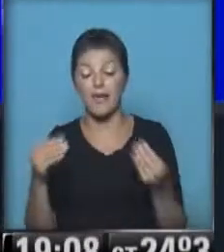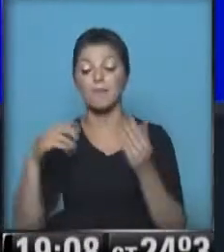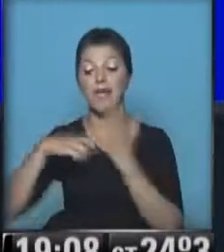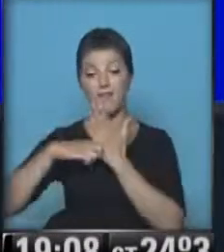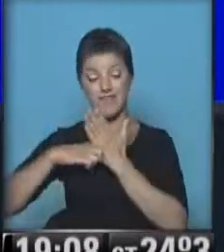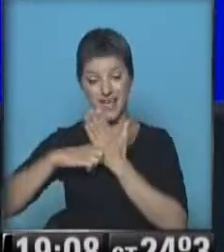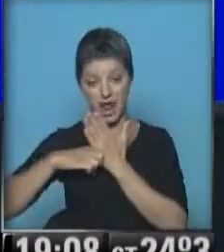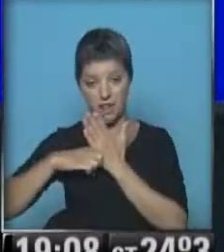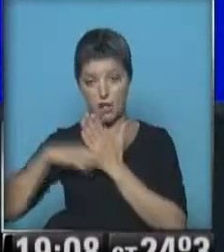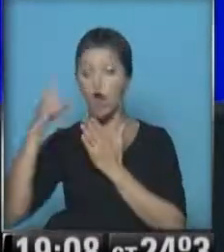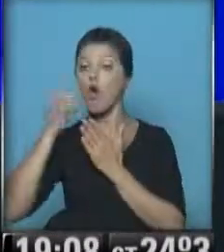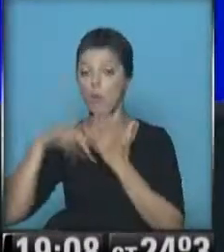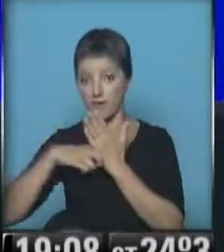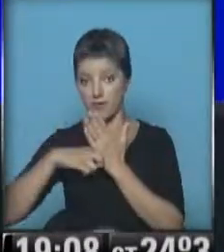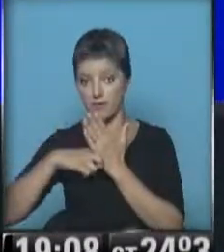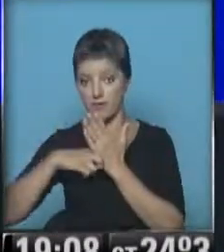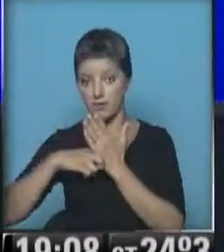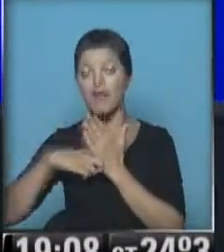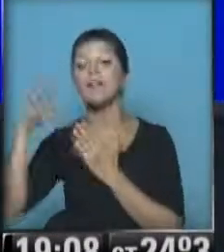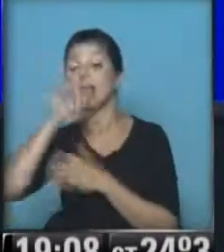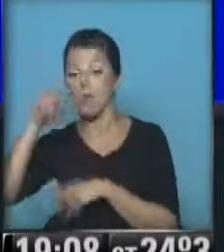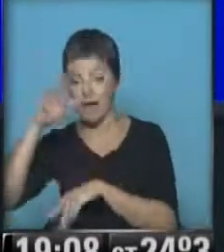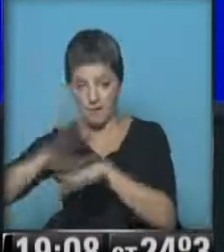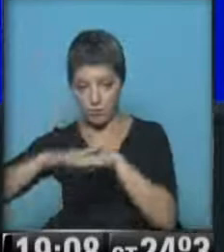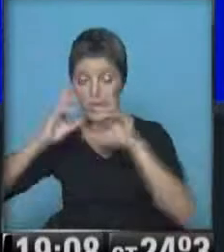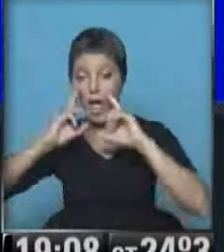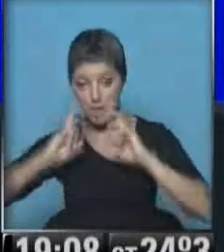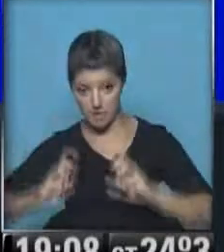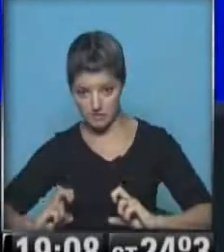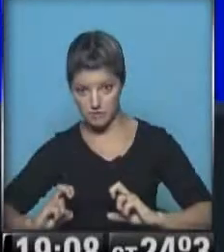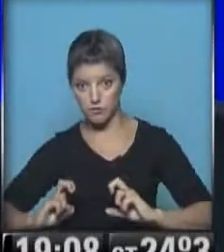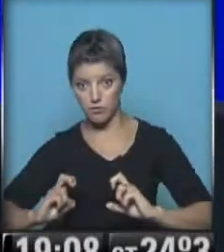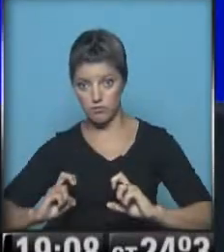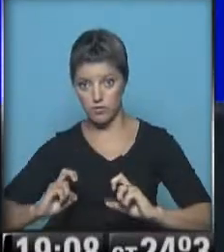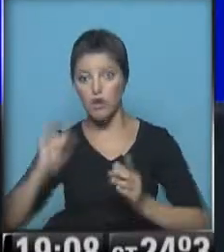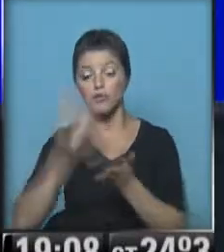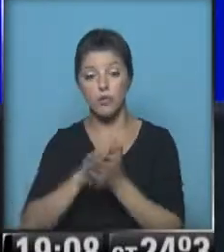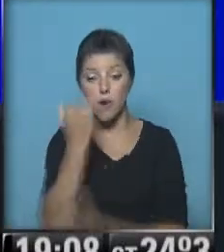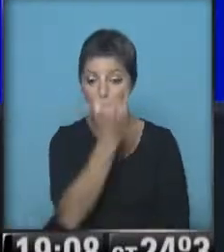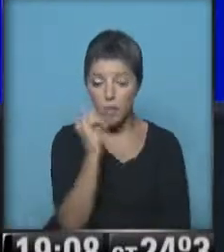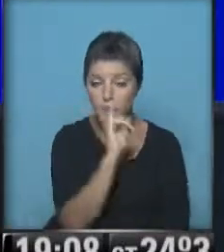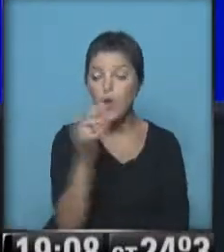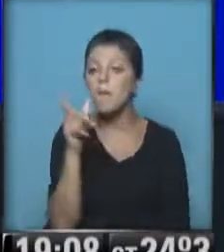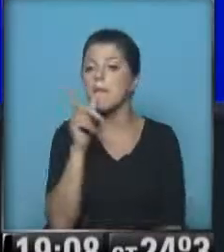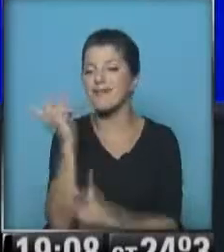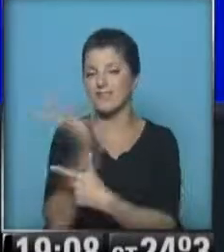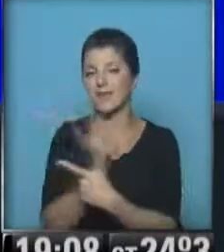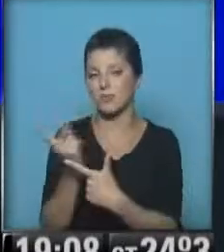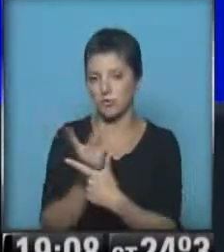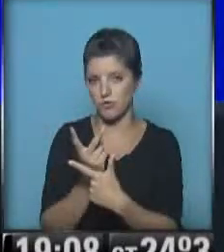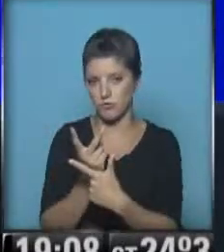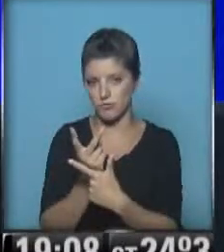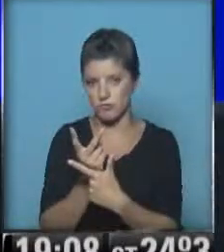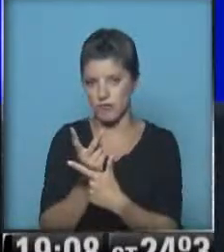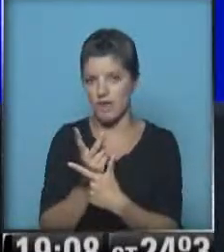la que estuvo a cargo de la investigación con respecto a los audiovisuales, me da la sensación que está